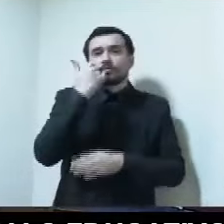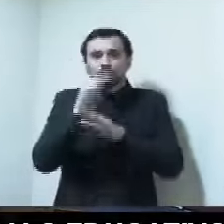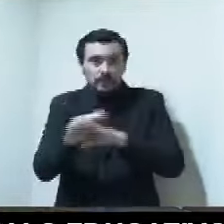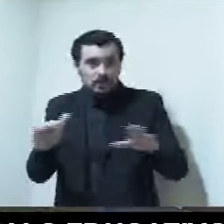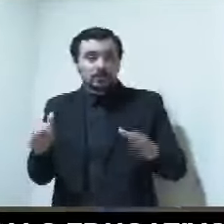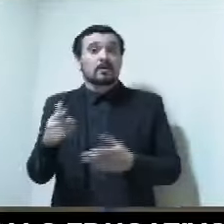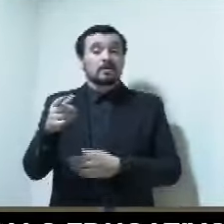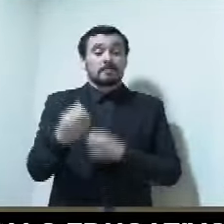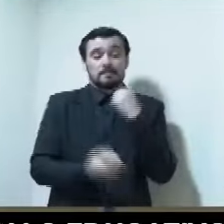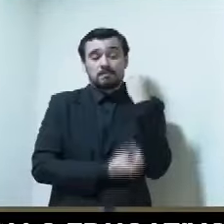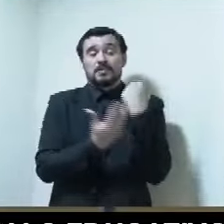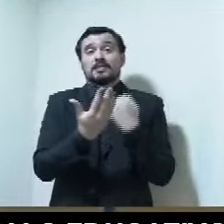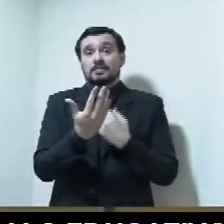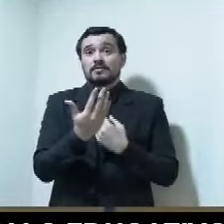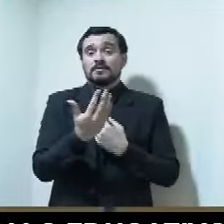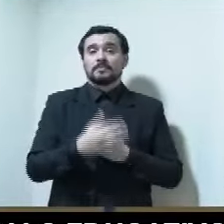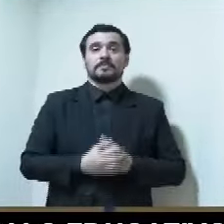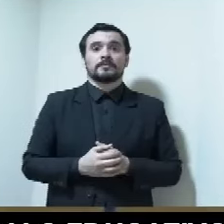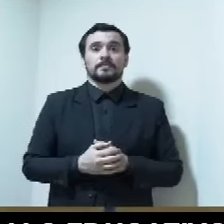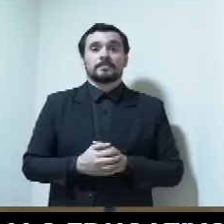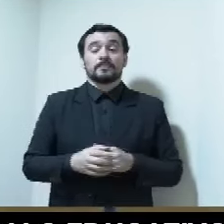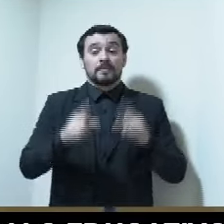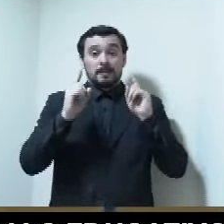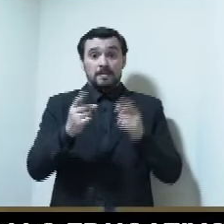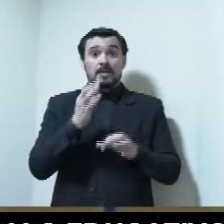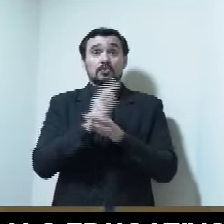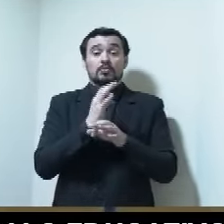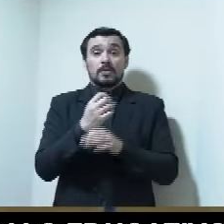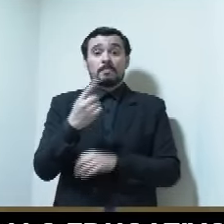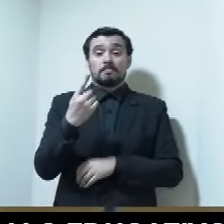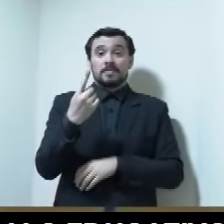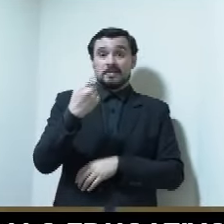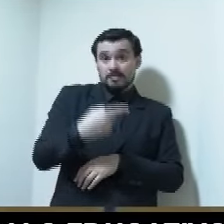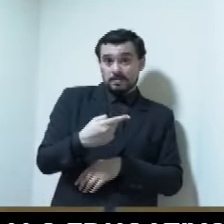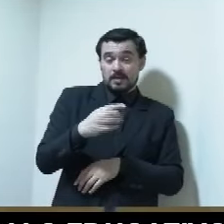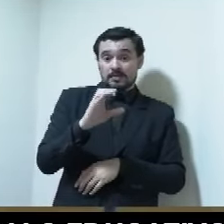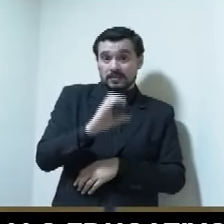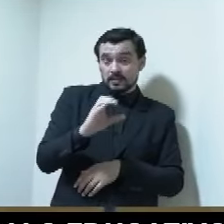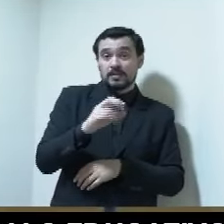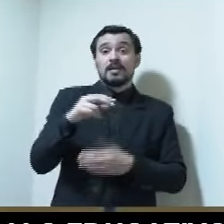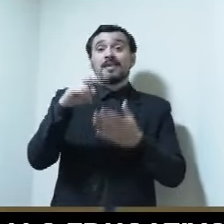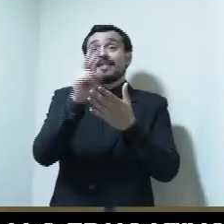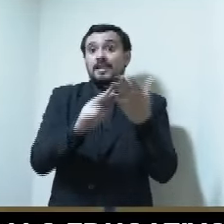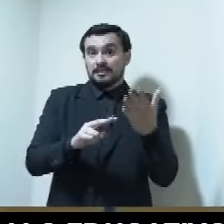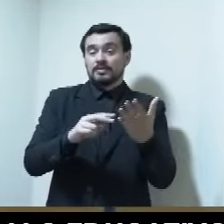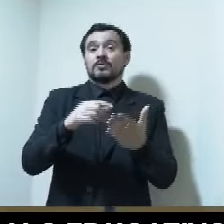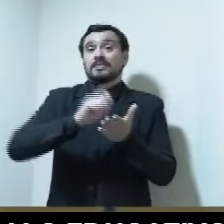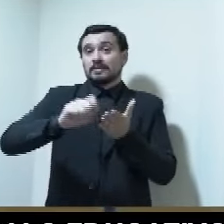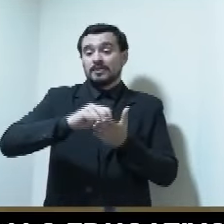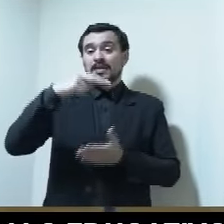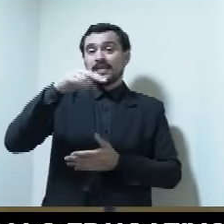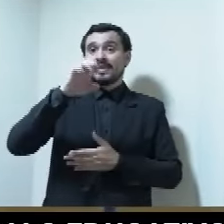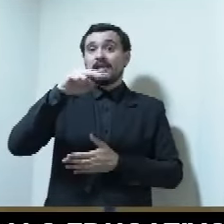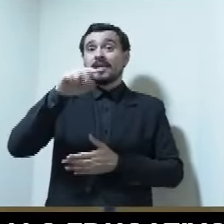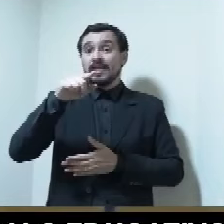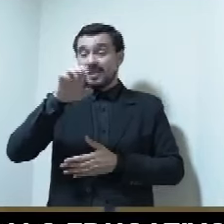desde los primeros años de vida. A nivel primario, el programa de lectoescritura Ñeerë ha revolucionado la enseñanza